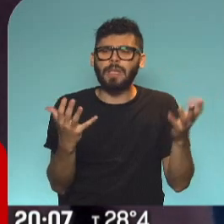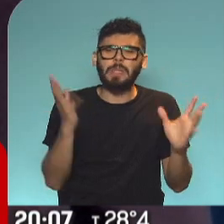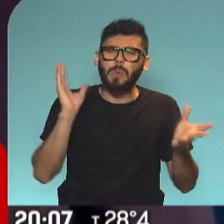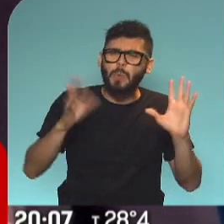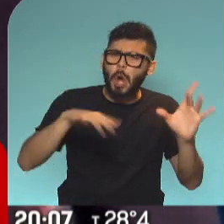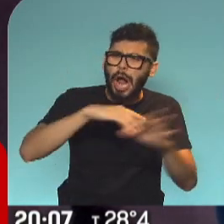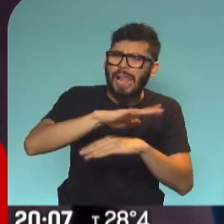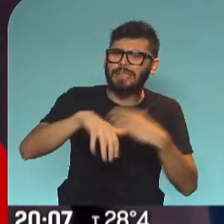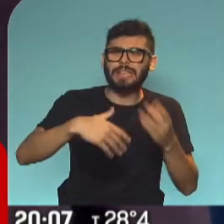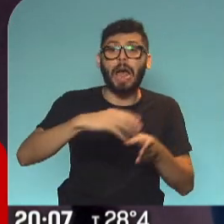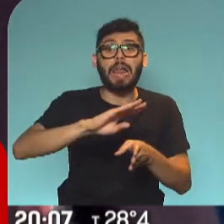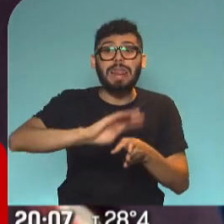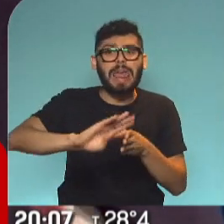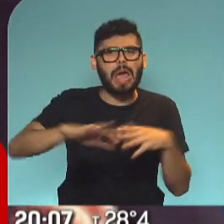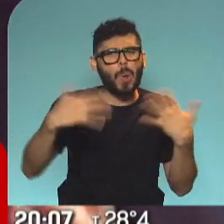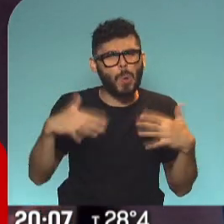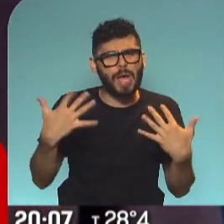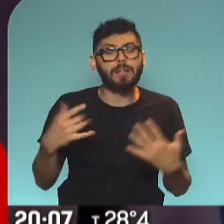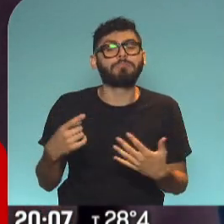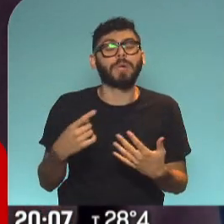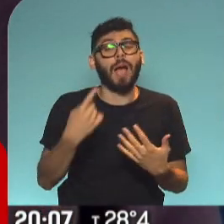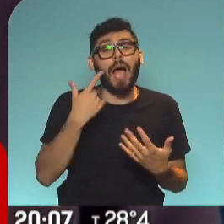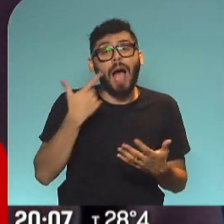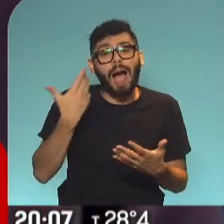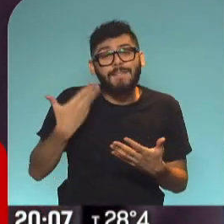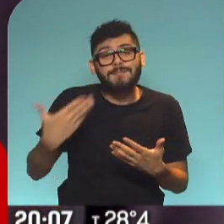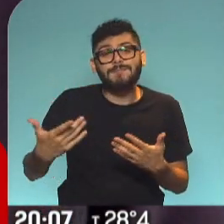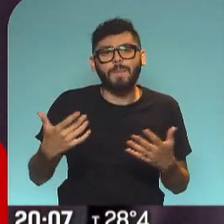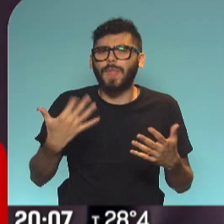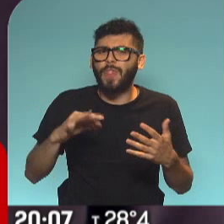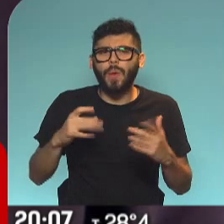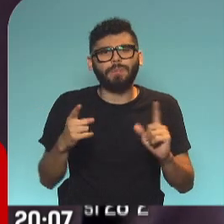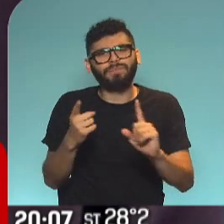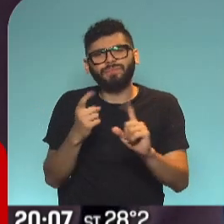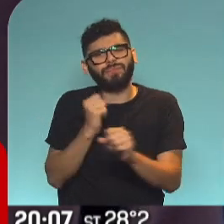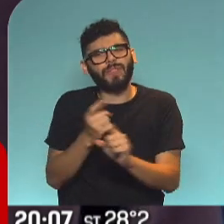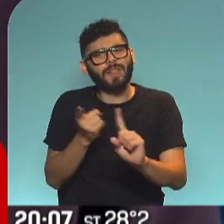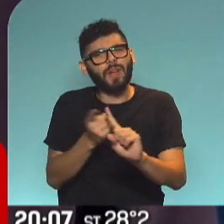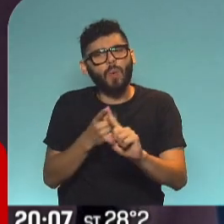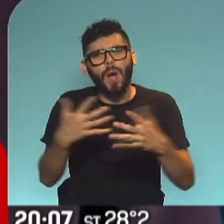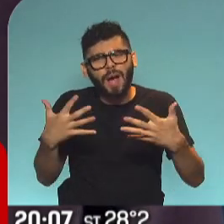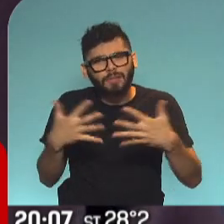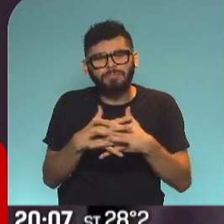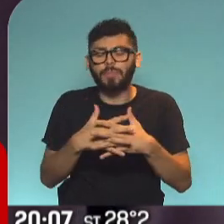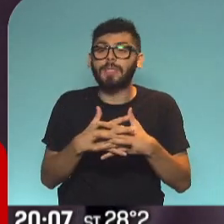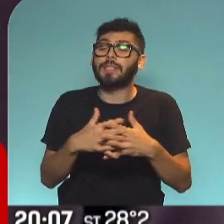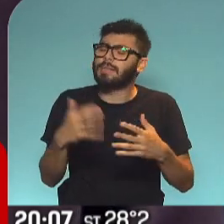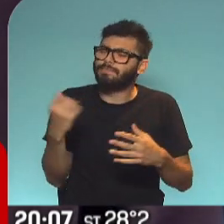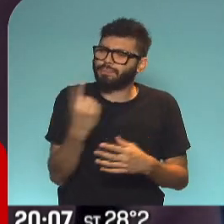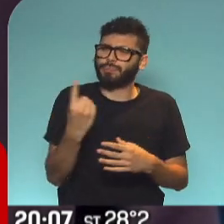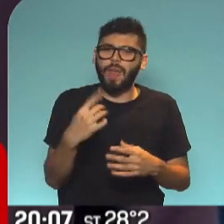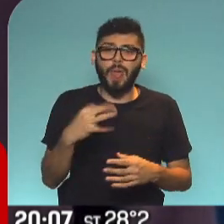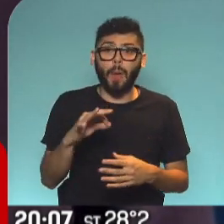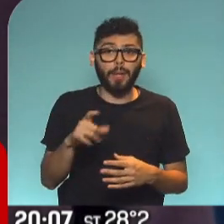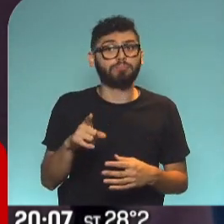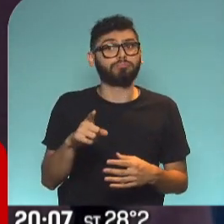y en ese sentido va a haber que avanzar en una agenda conjunta. De hecho, dijo de manera inmediata. Hay como un